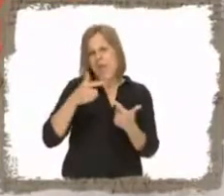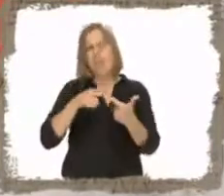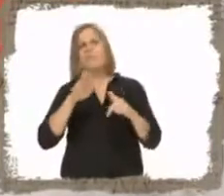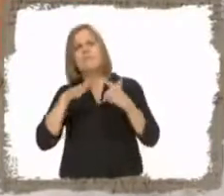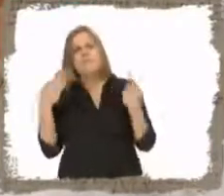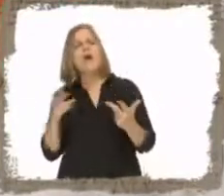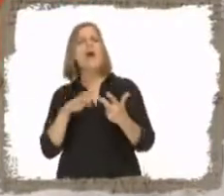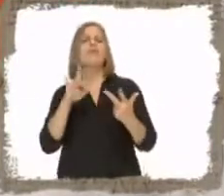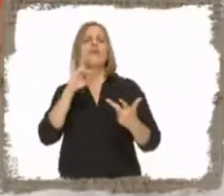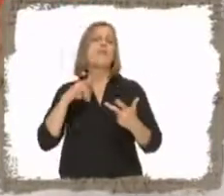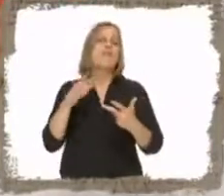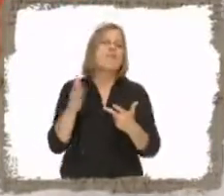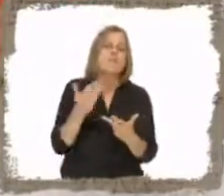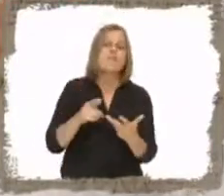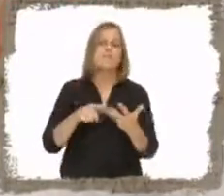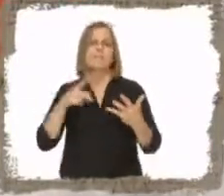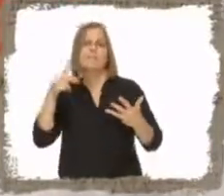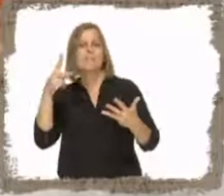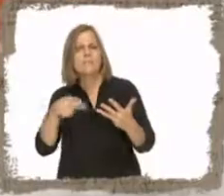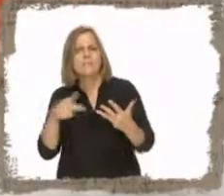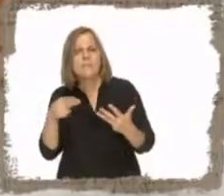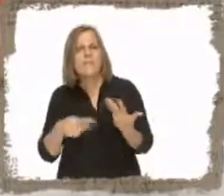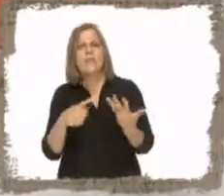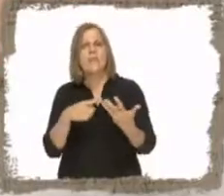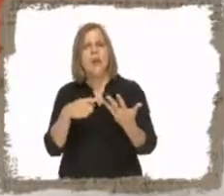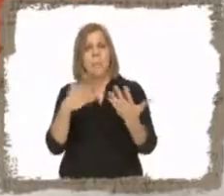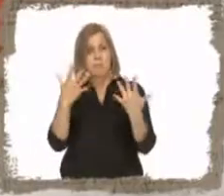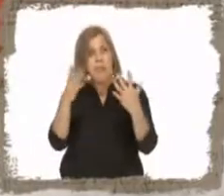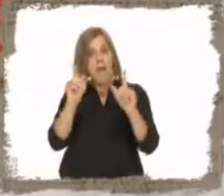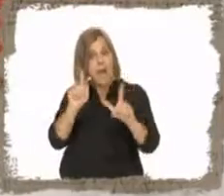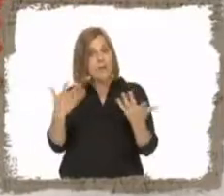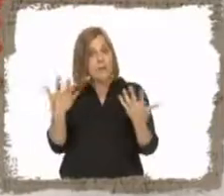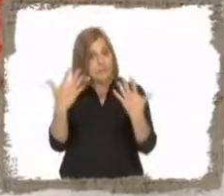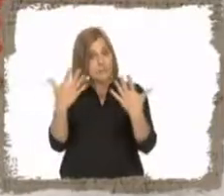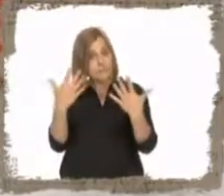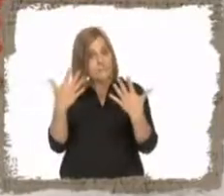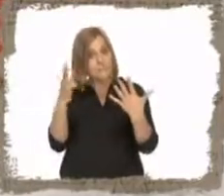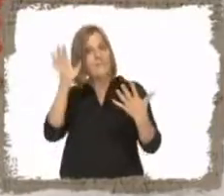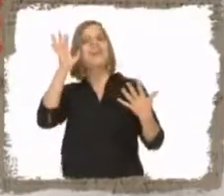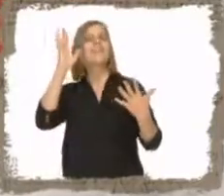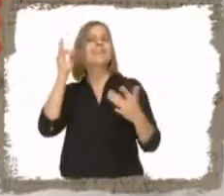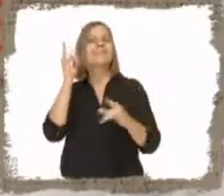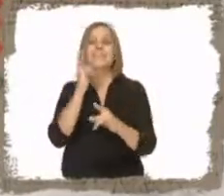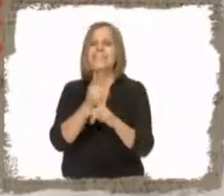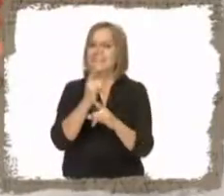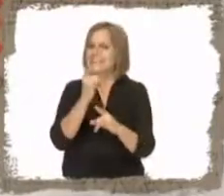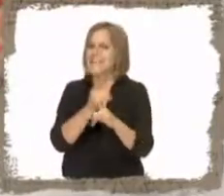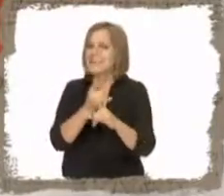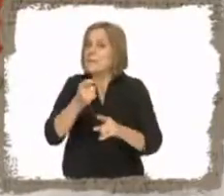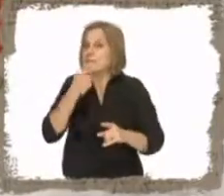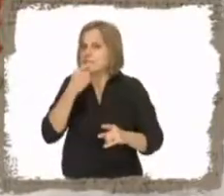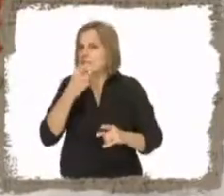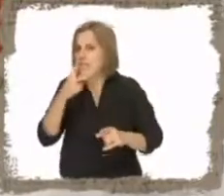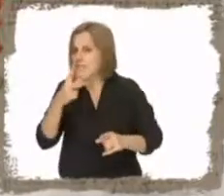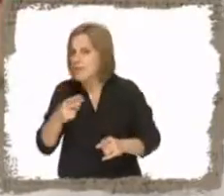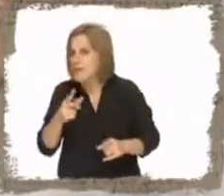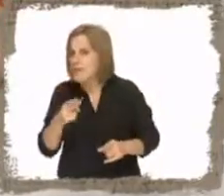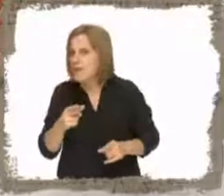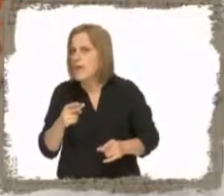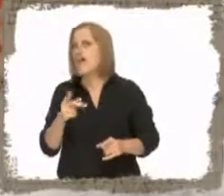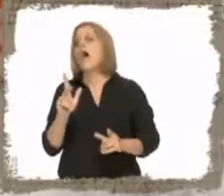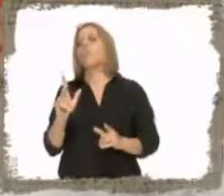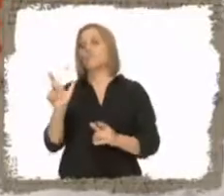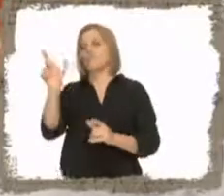Papeles, diarios, revistas, tijeras o nuestras propias manos. Recordá que siempre, si usas